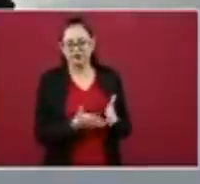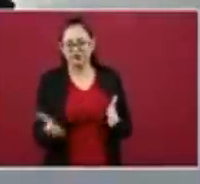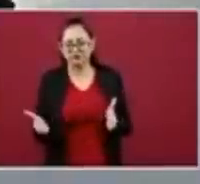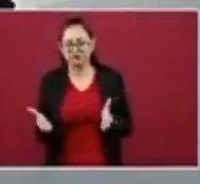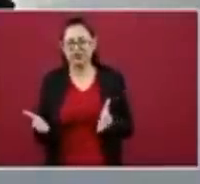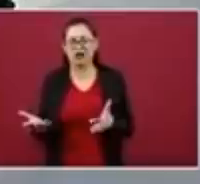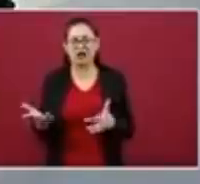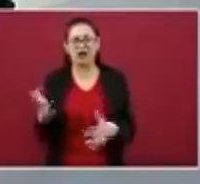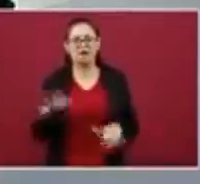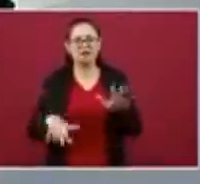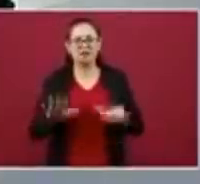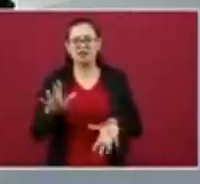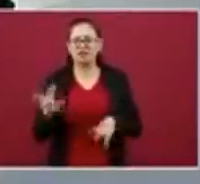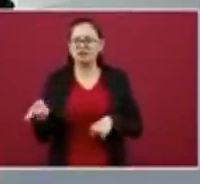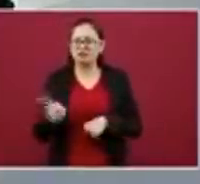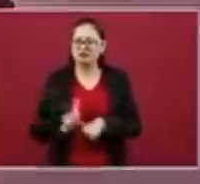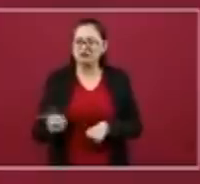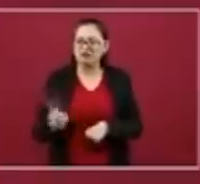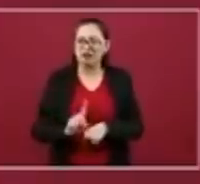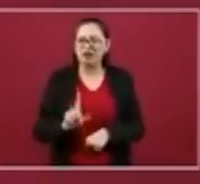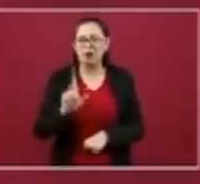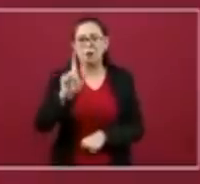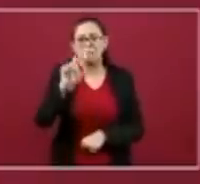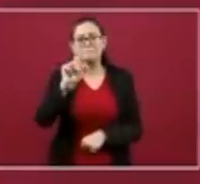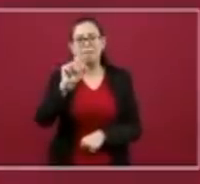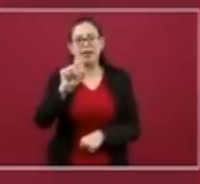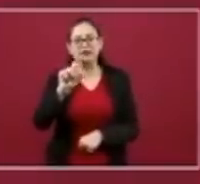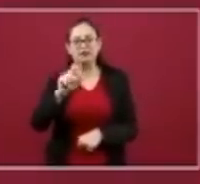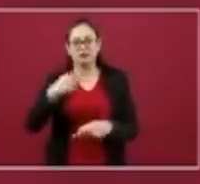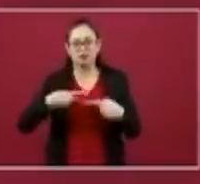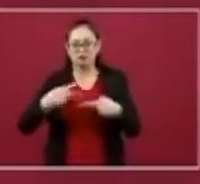20 homicidios en Tijuana,